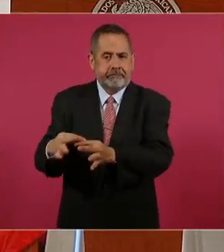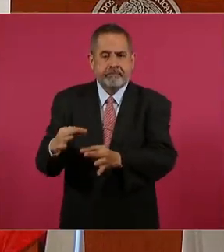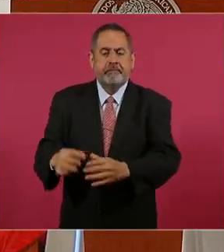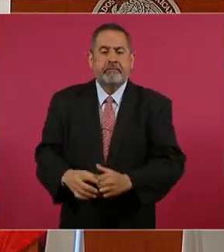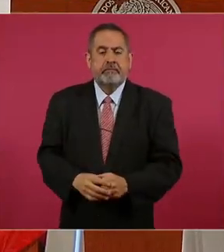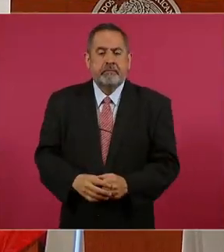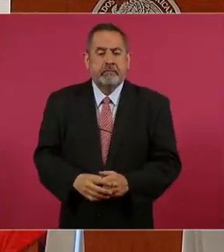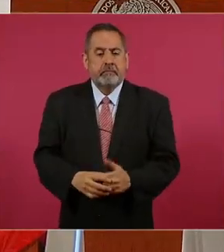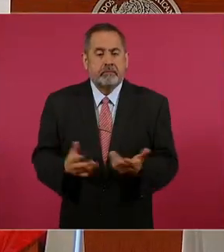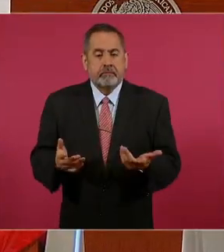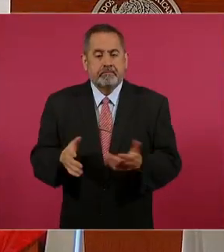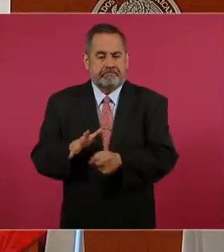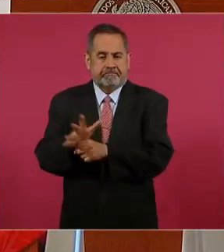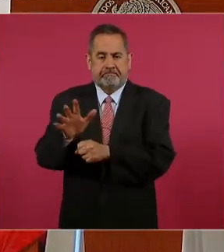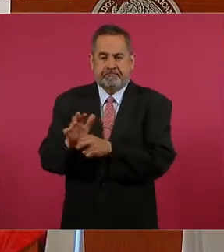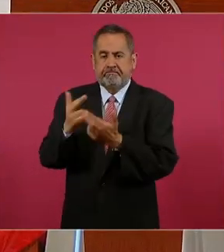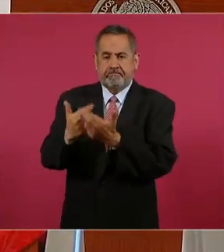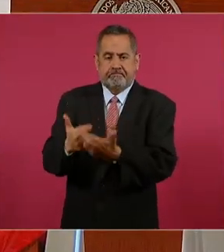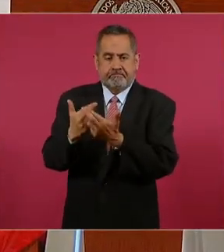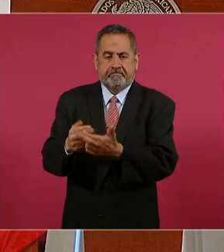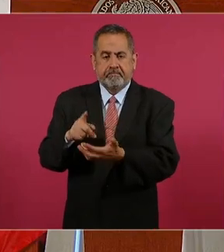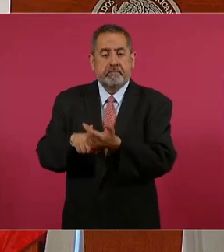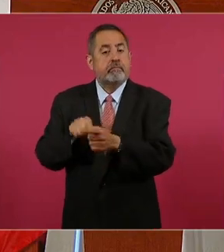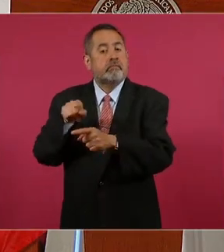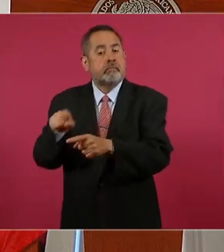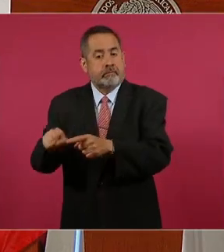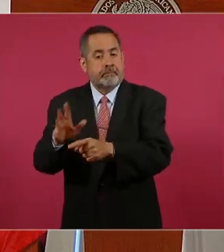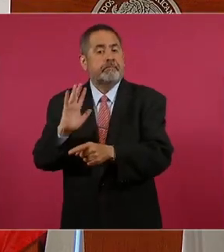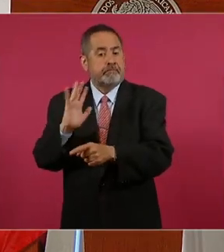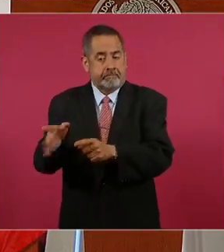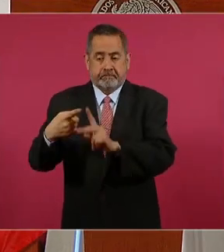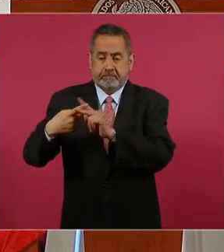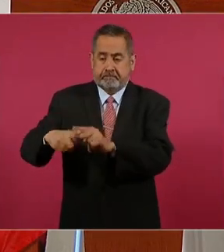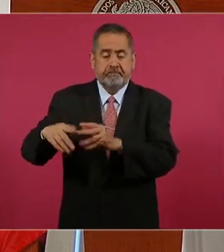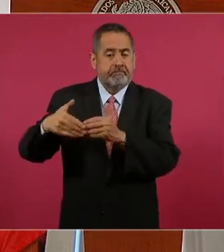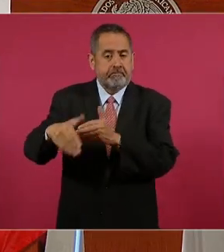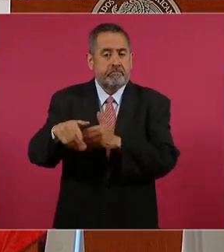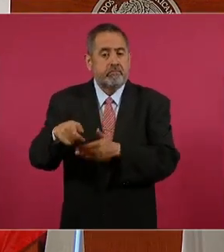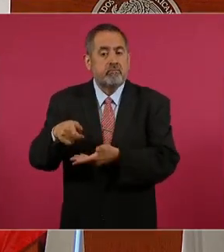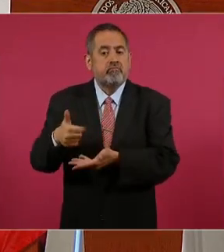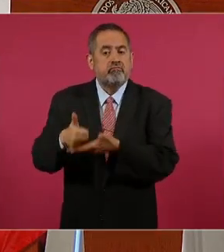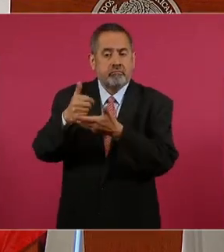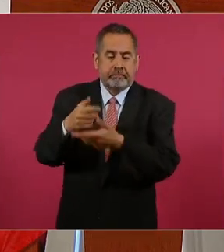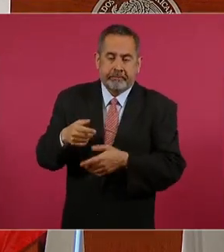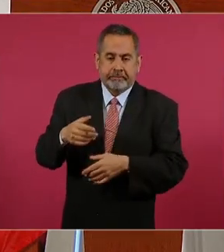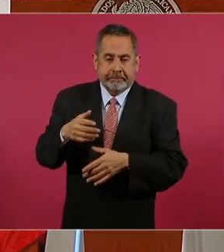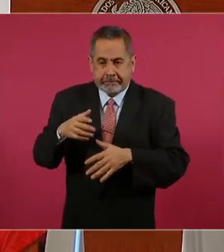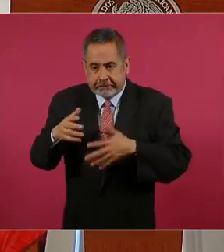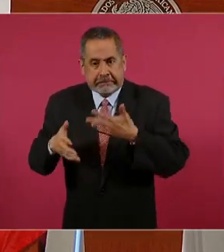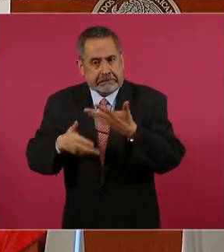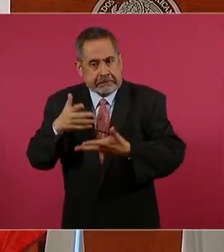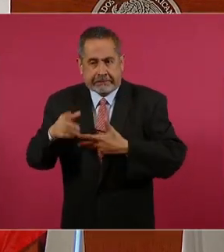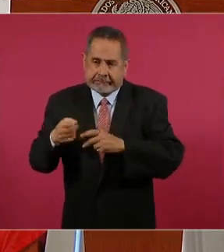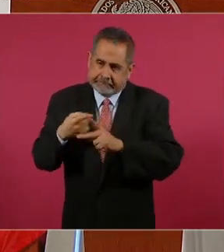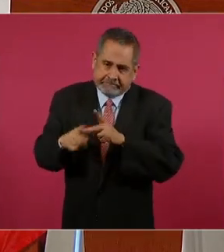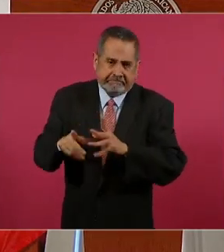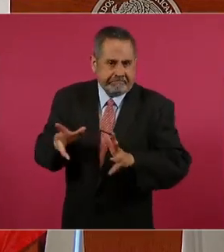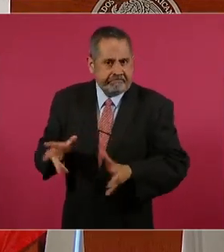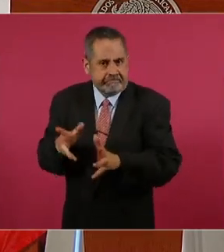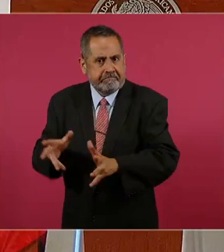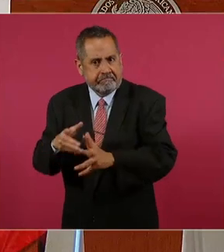porque ya va a estar esta que nos ha costado trabajo echarla a andar,